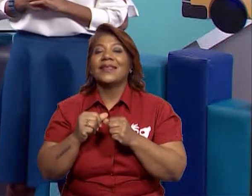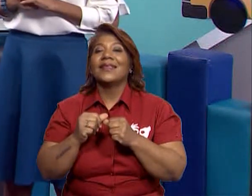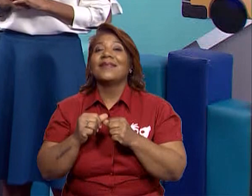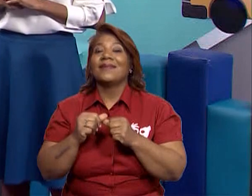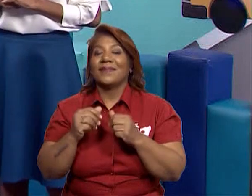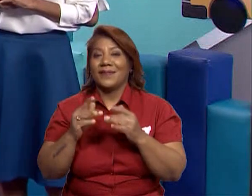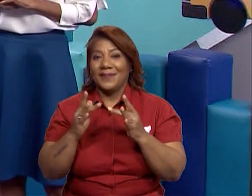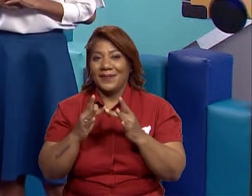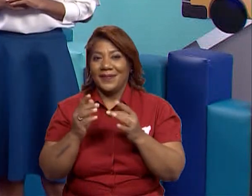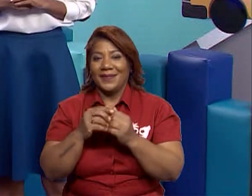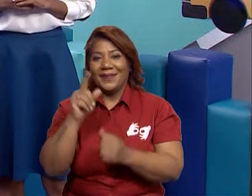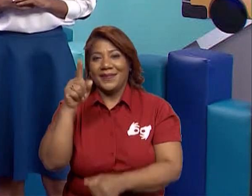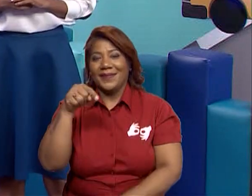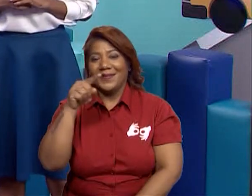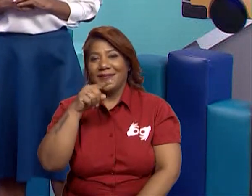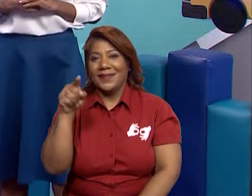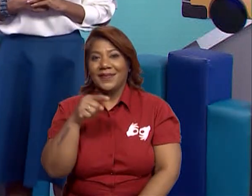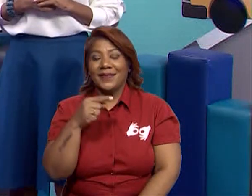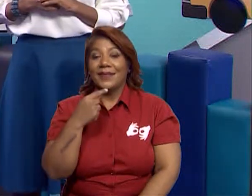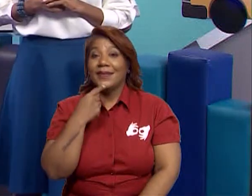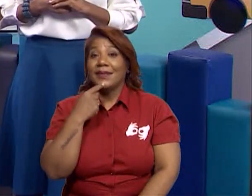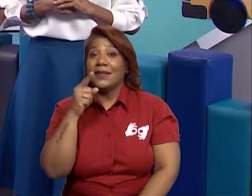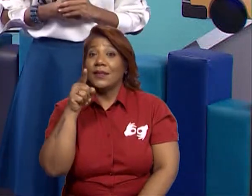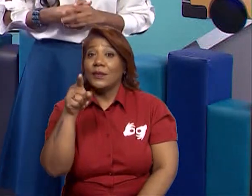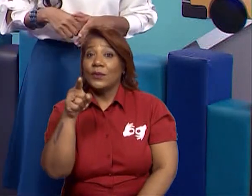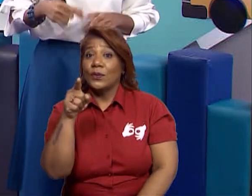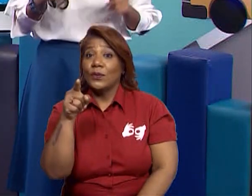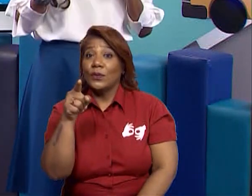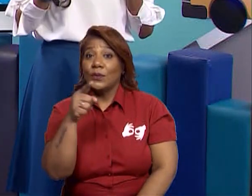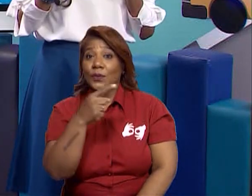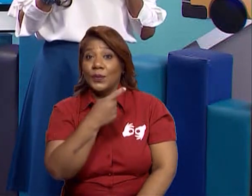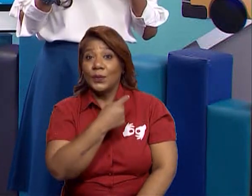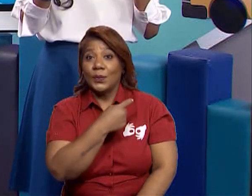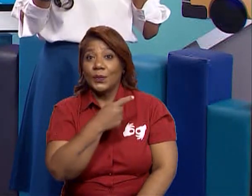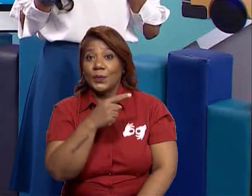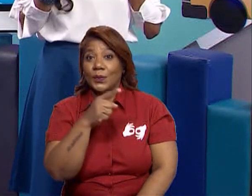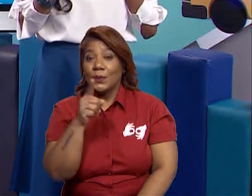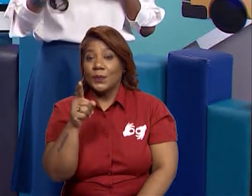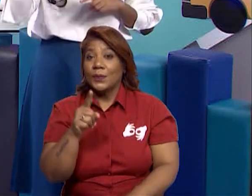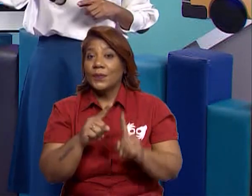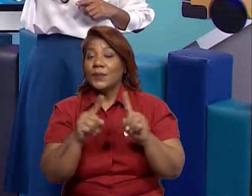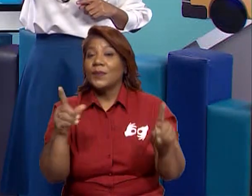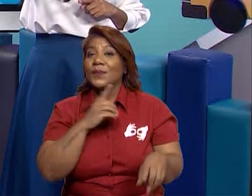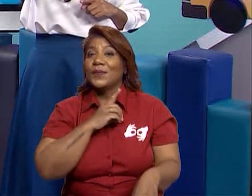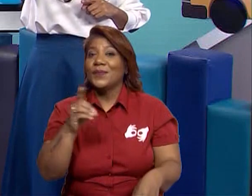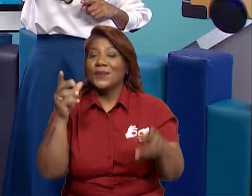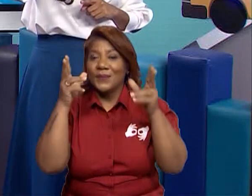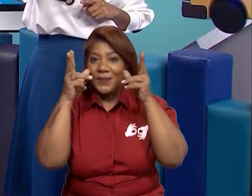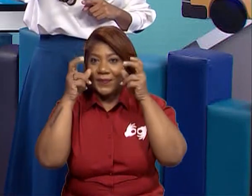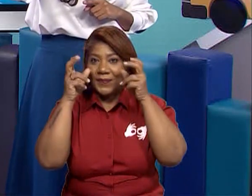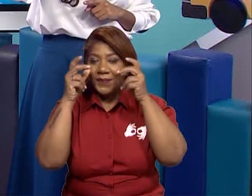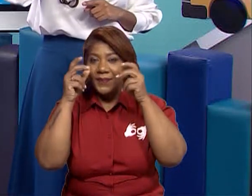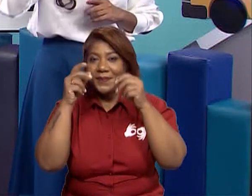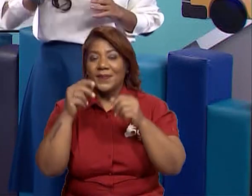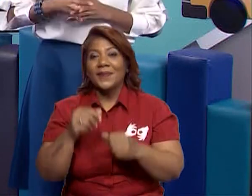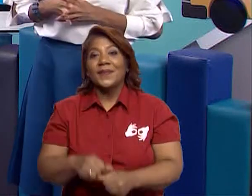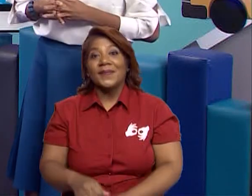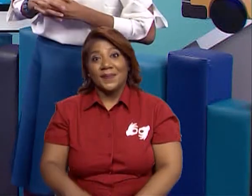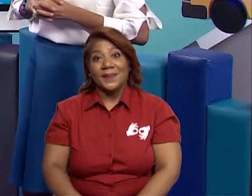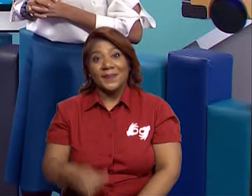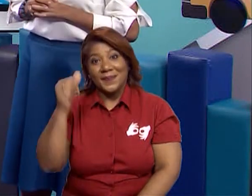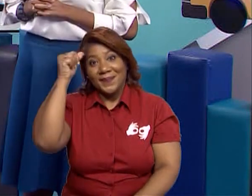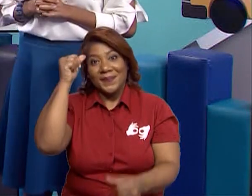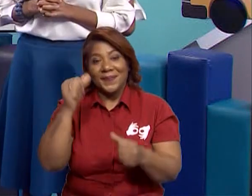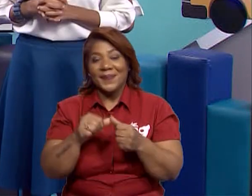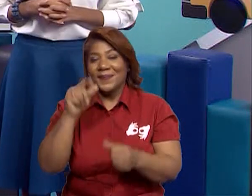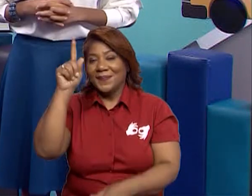recuerda, Conéctate con la estrella. Nos despedimos de ustedes diciéndoles, ustedes nos ven, nosotros te vemos, pero Dios nos observa. Muy bien.